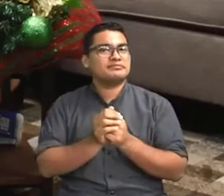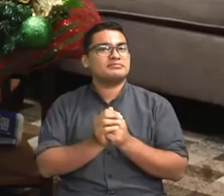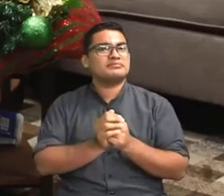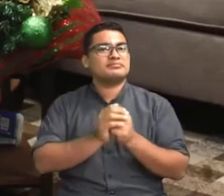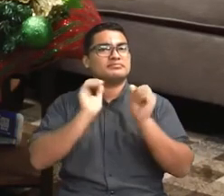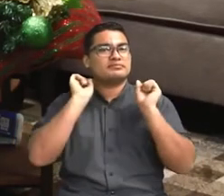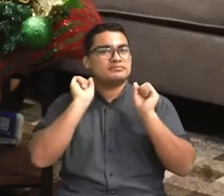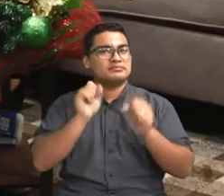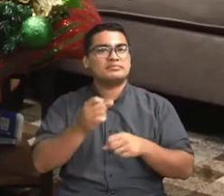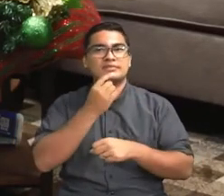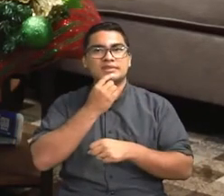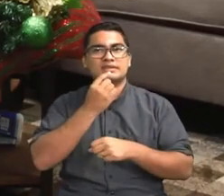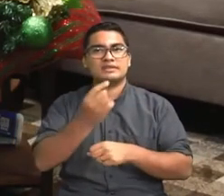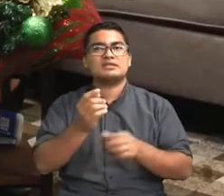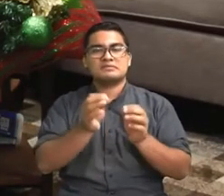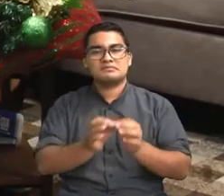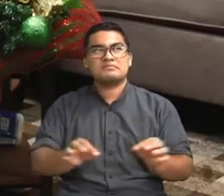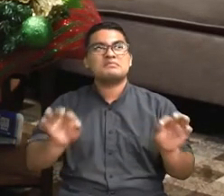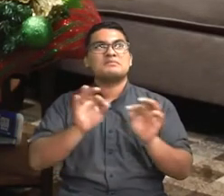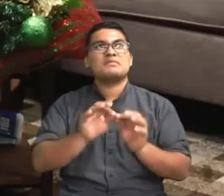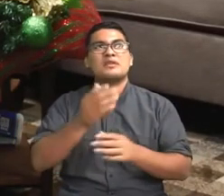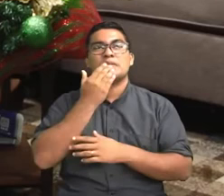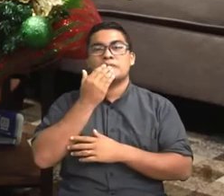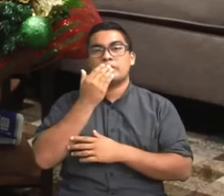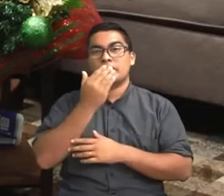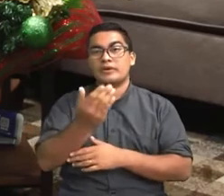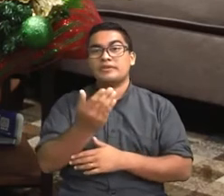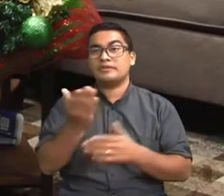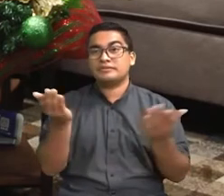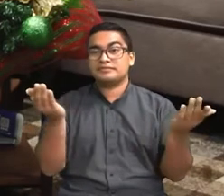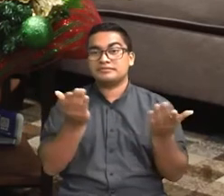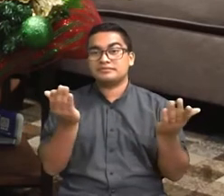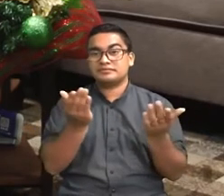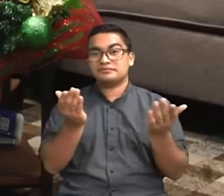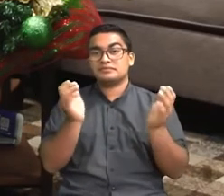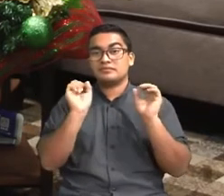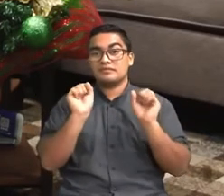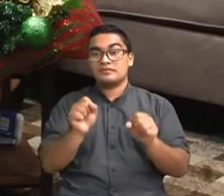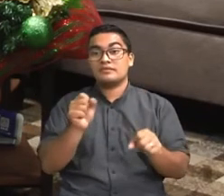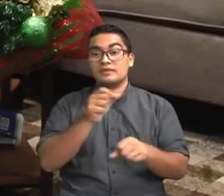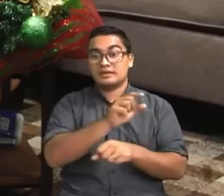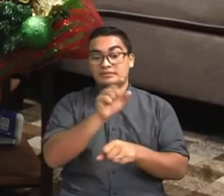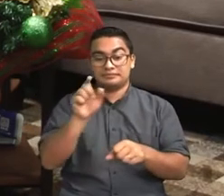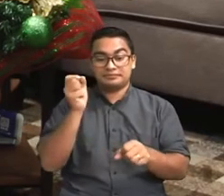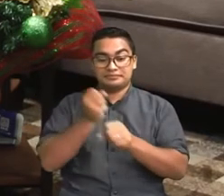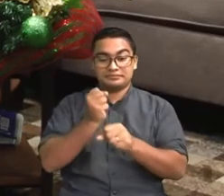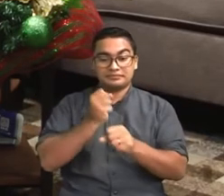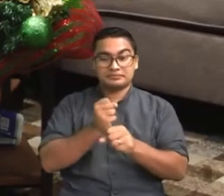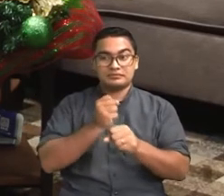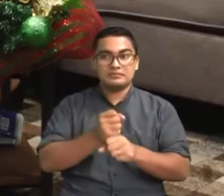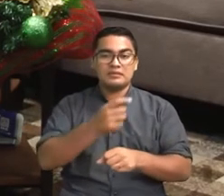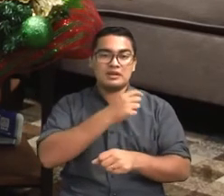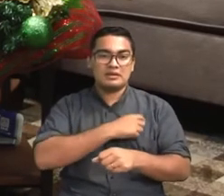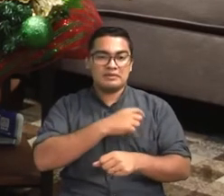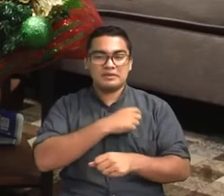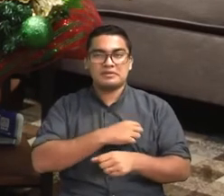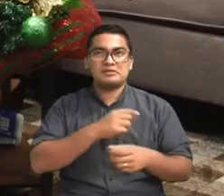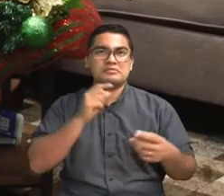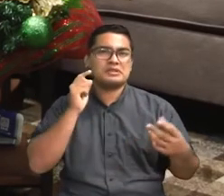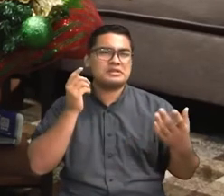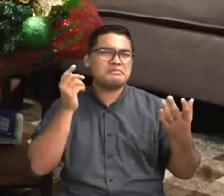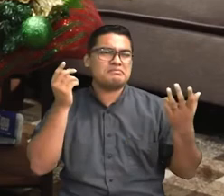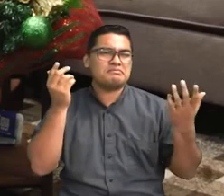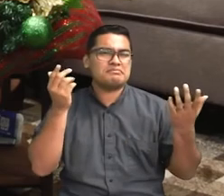podemos valorarlas de muy positiva, como ese trabajo que hacemos en escuela